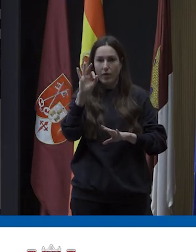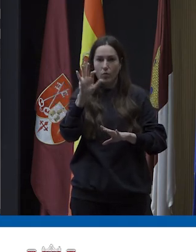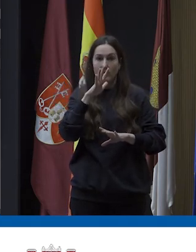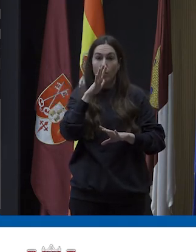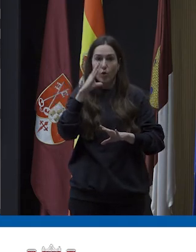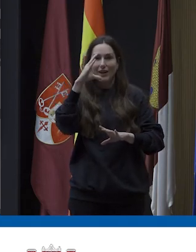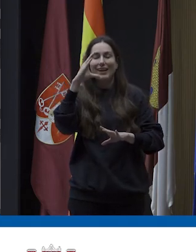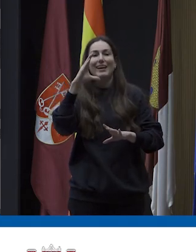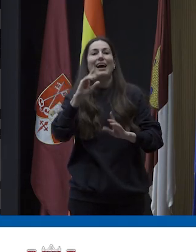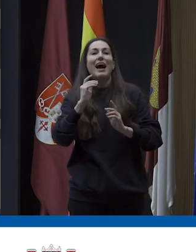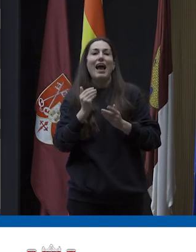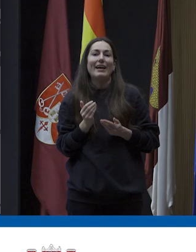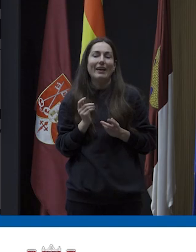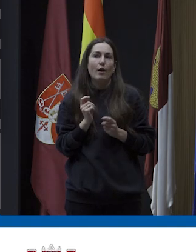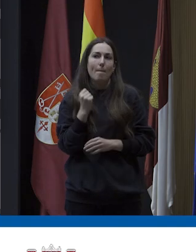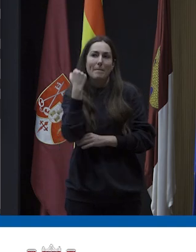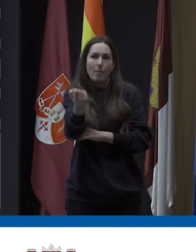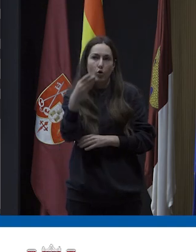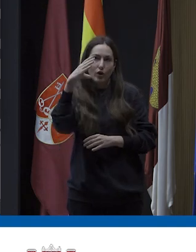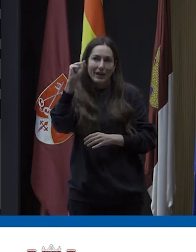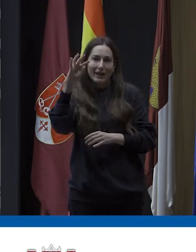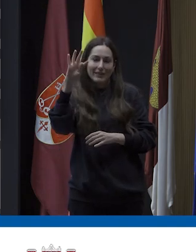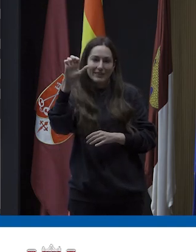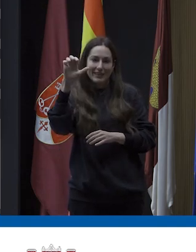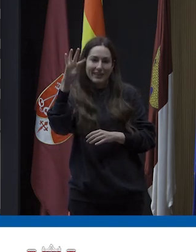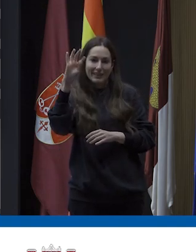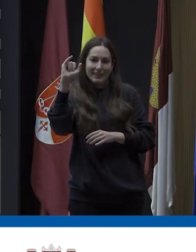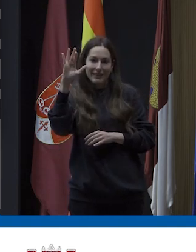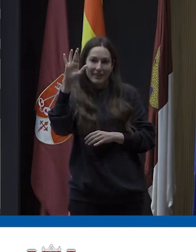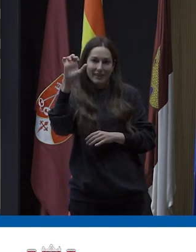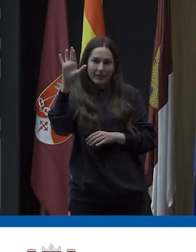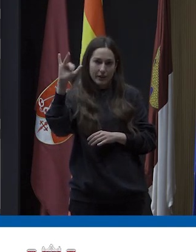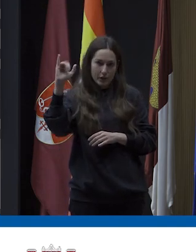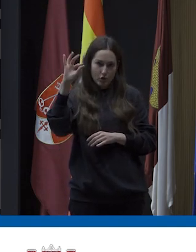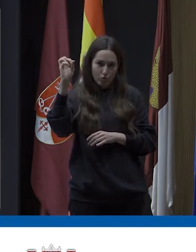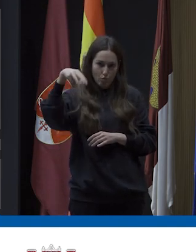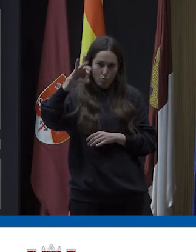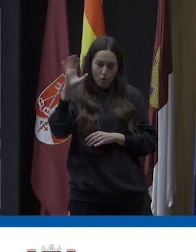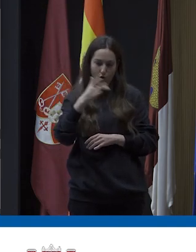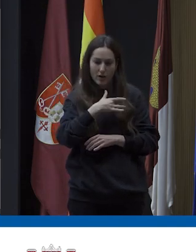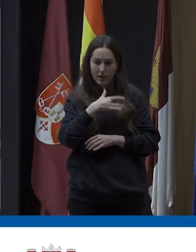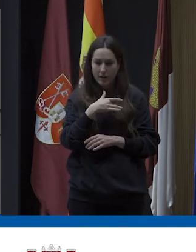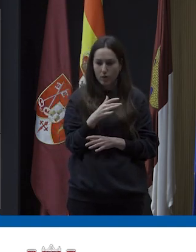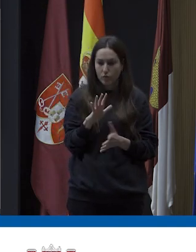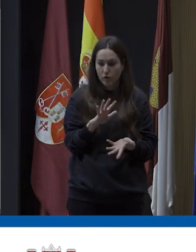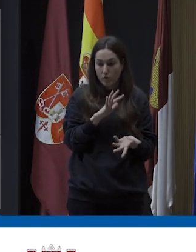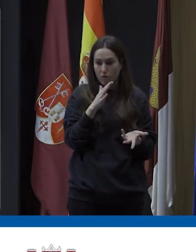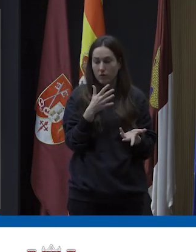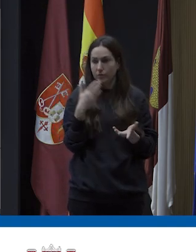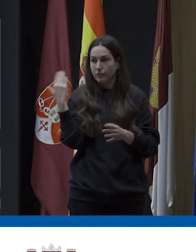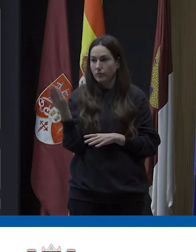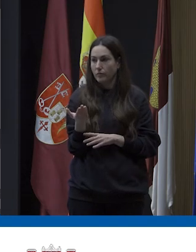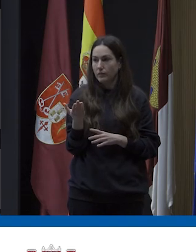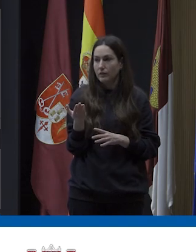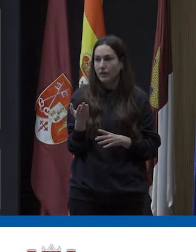cateterismo cardíaco. Y en forma de esa manera, toda la angiofisiología del presente se debe a